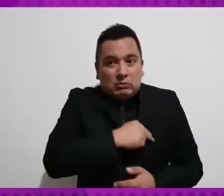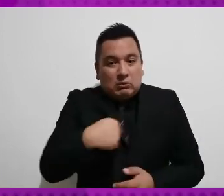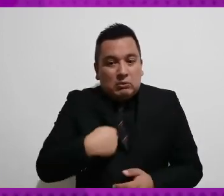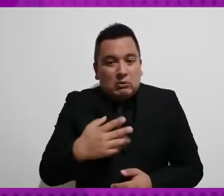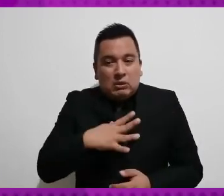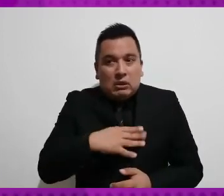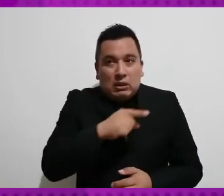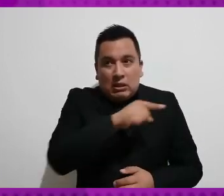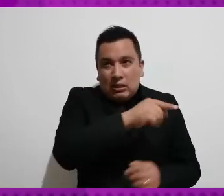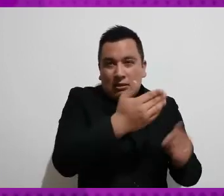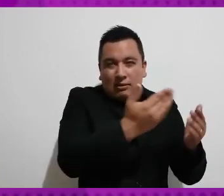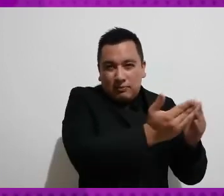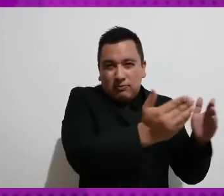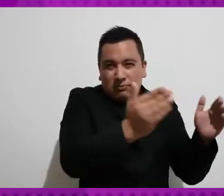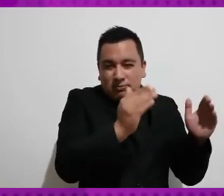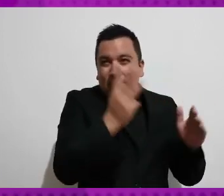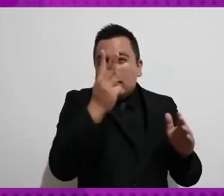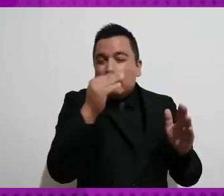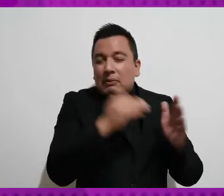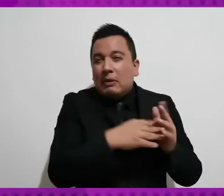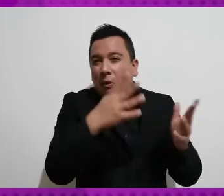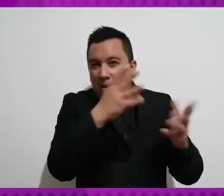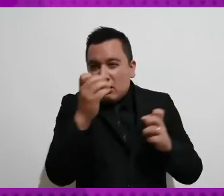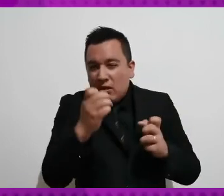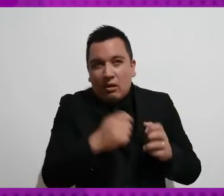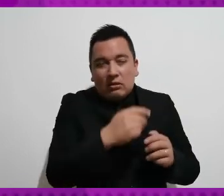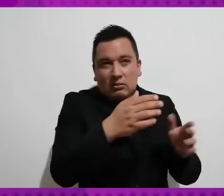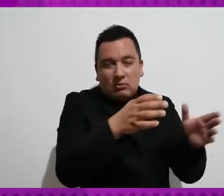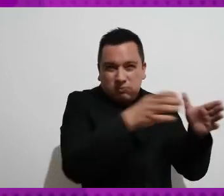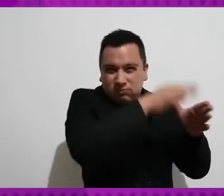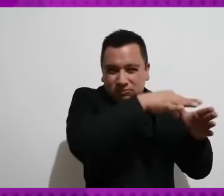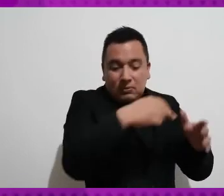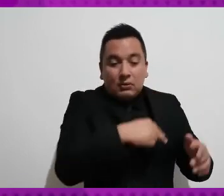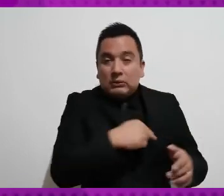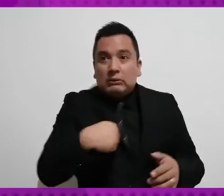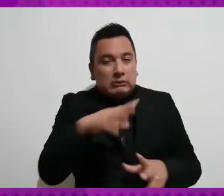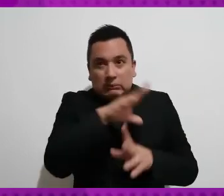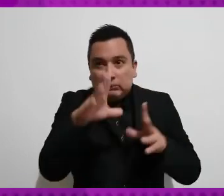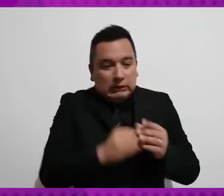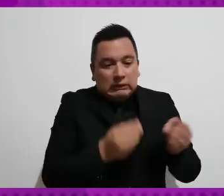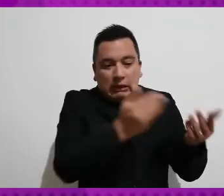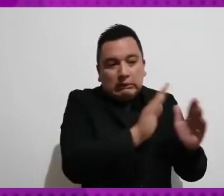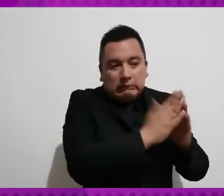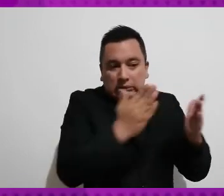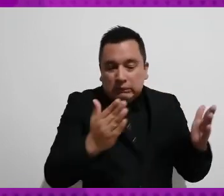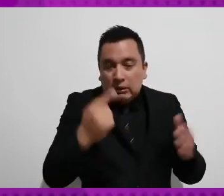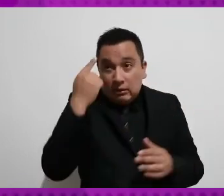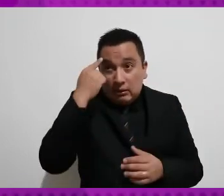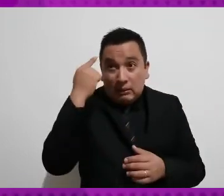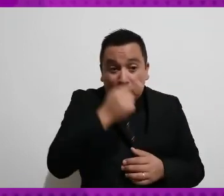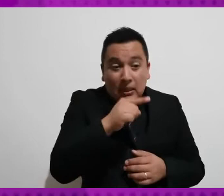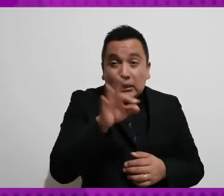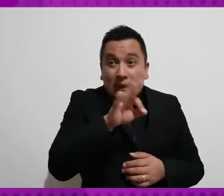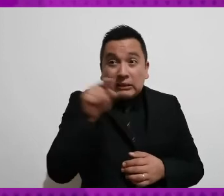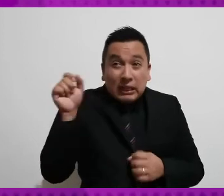todas tenían este tríptico. Se los tienen que mostrar. ¿Para qué? Para que las y los representantes de partido político estén enterados de